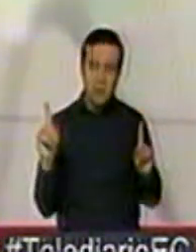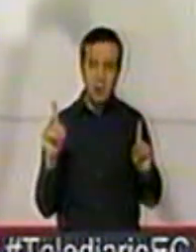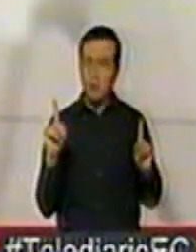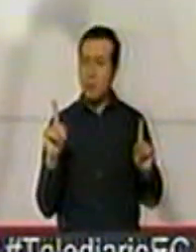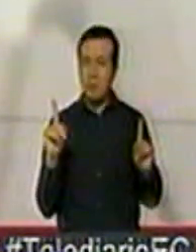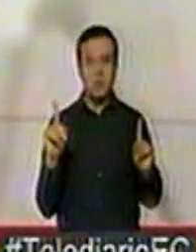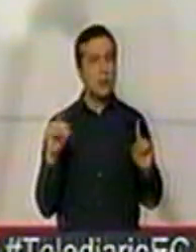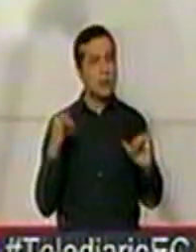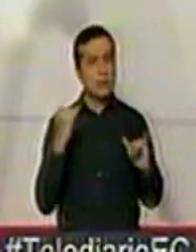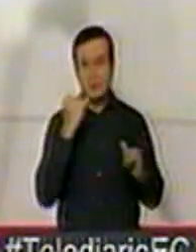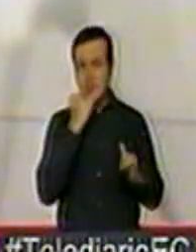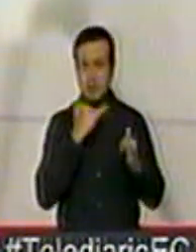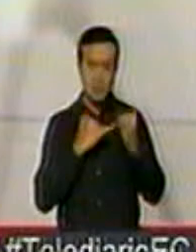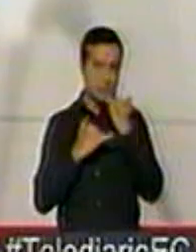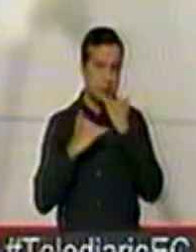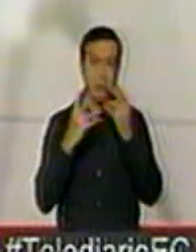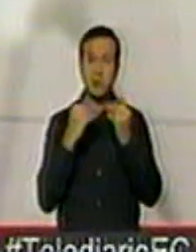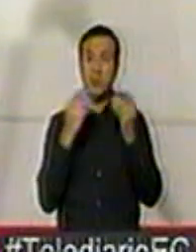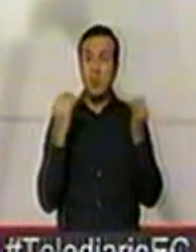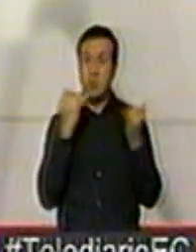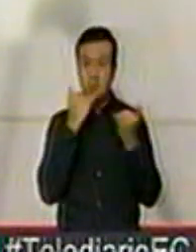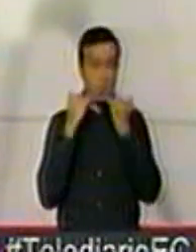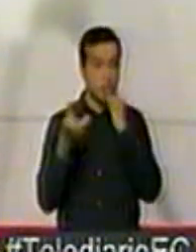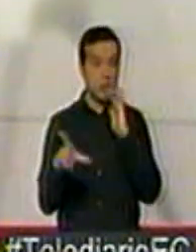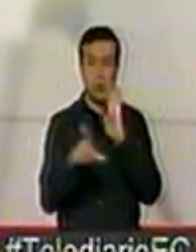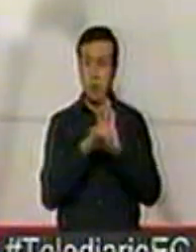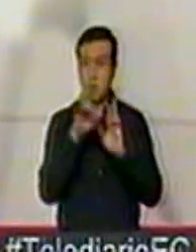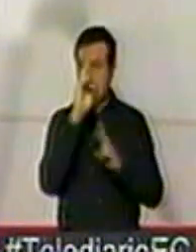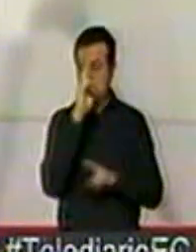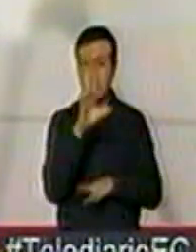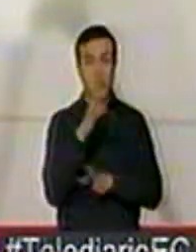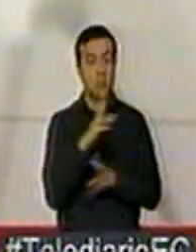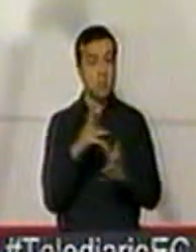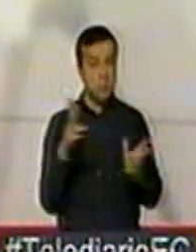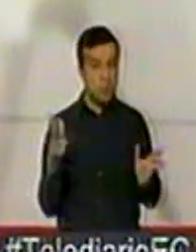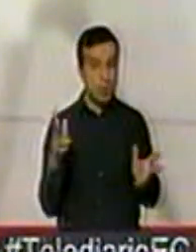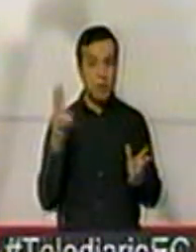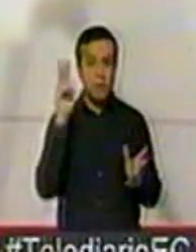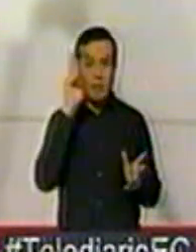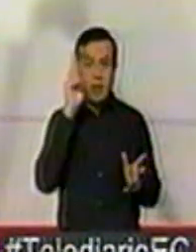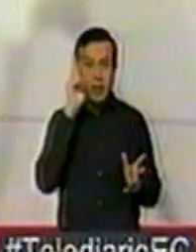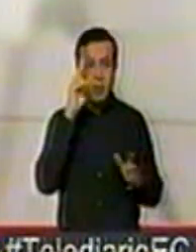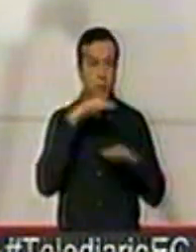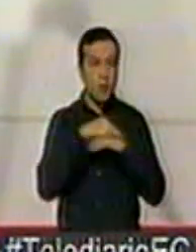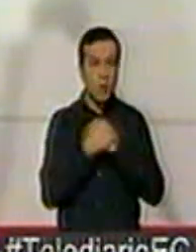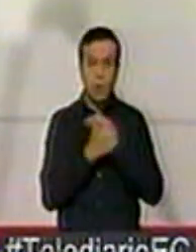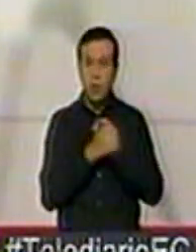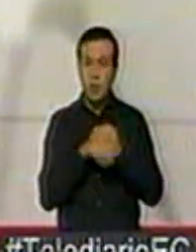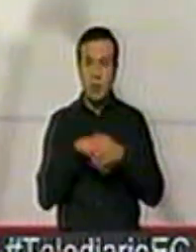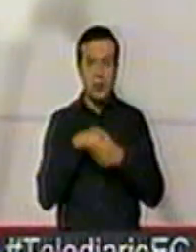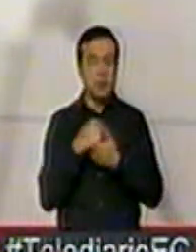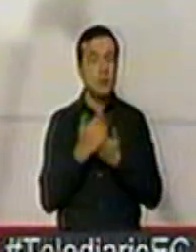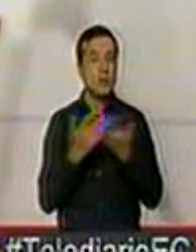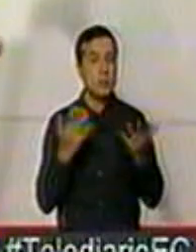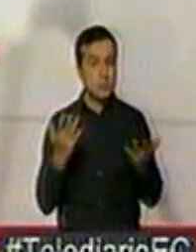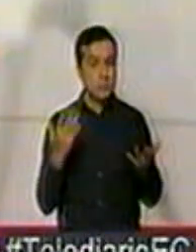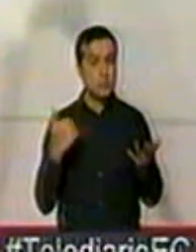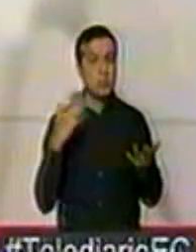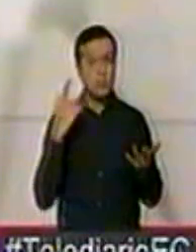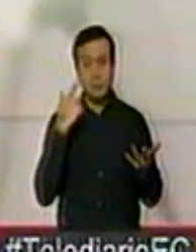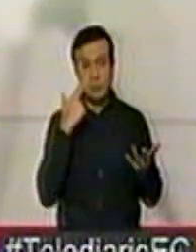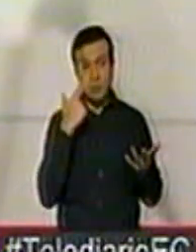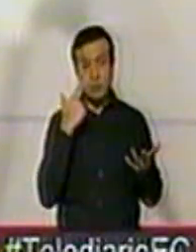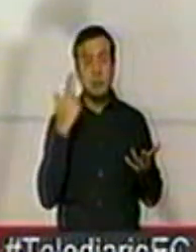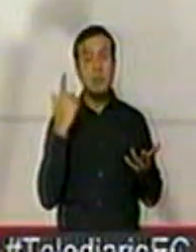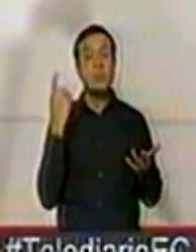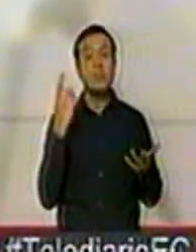estamos cumpliendo muchas veces con la ley, le damos la interpretación o jugamos con ella, a más de que puedan haber vacíos,